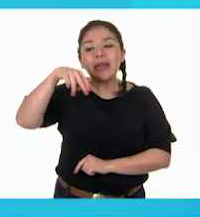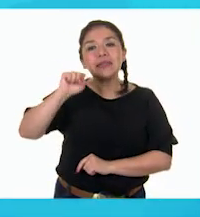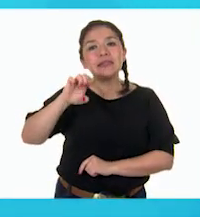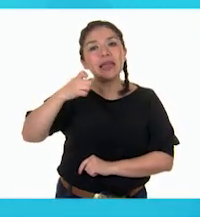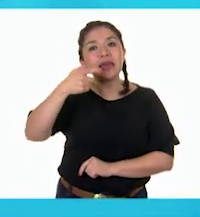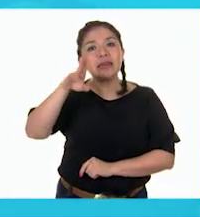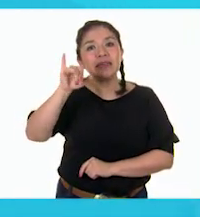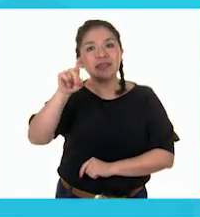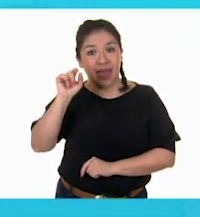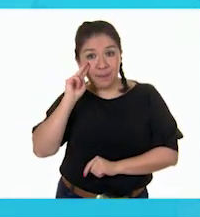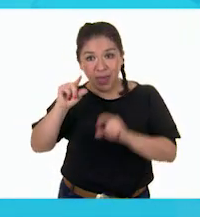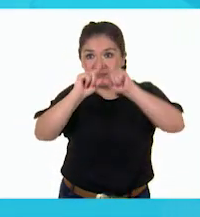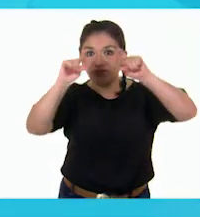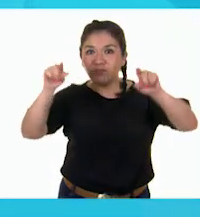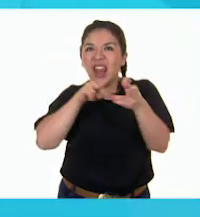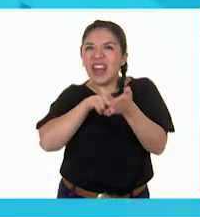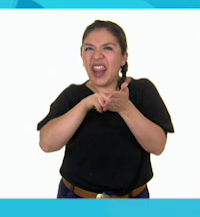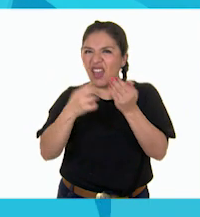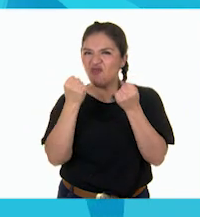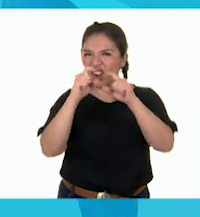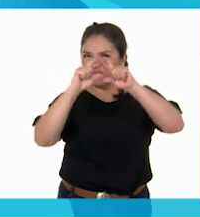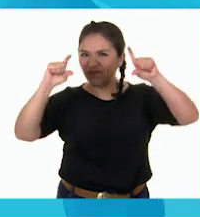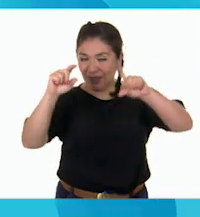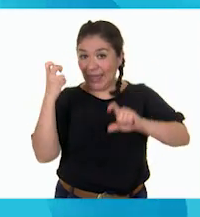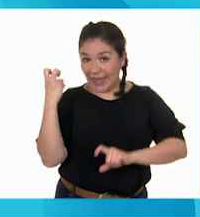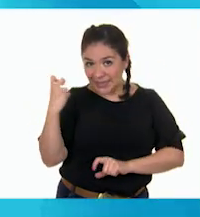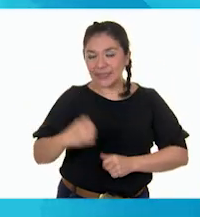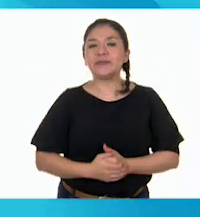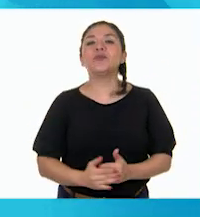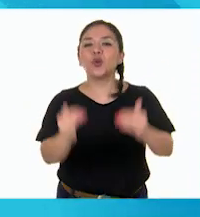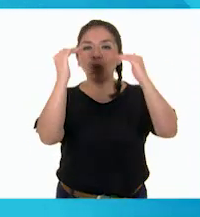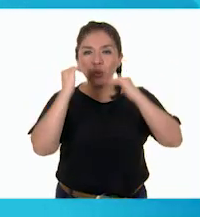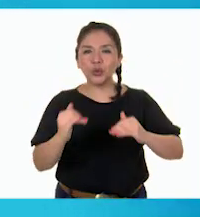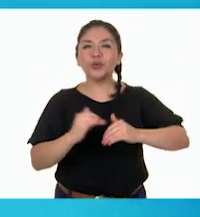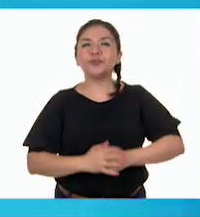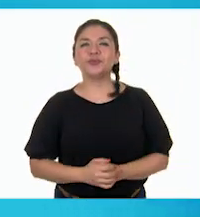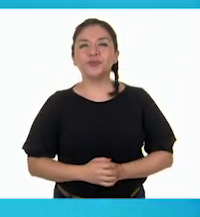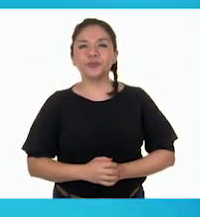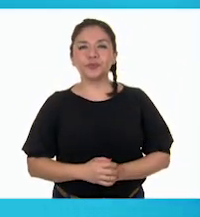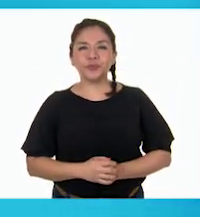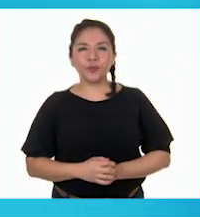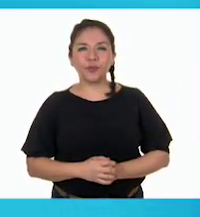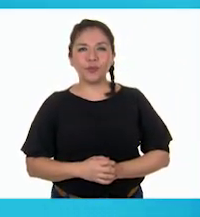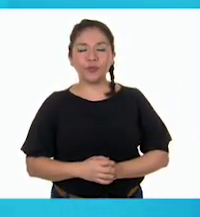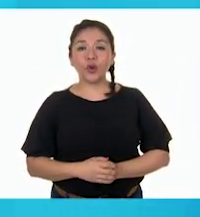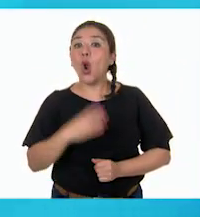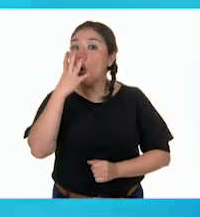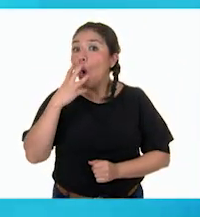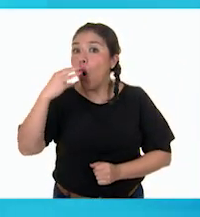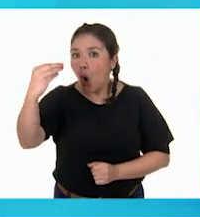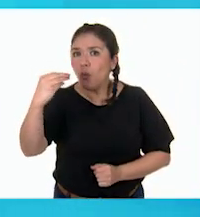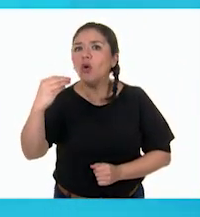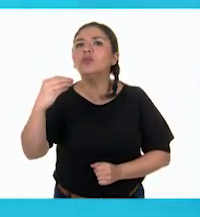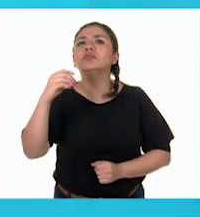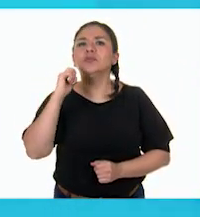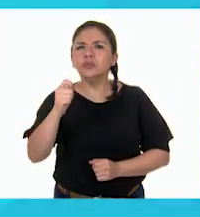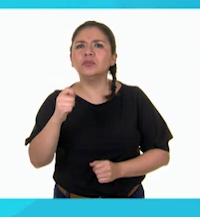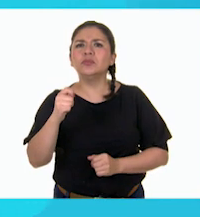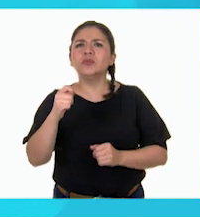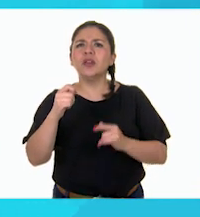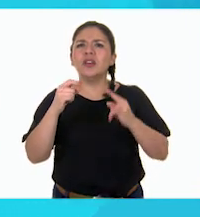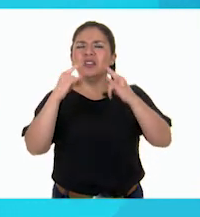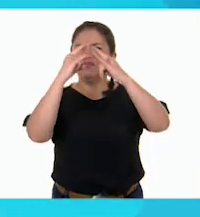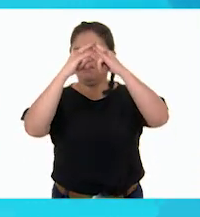está resaltado en letras negritas. Uh-huh. ¿El que sigue? Perfecto, la que sigue dice, el lobo tiró la